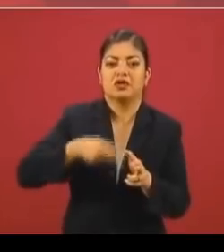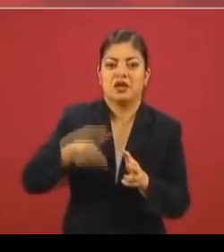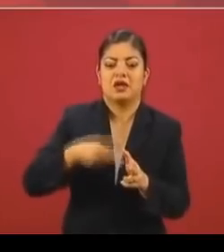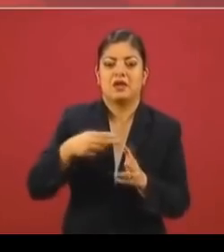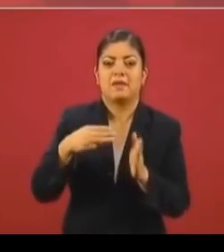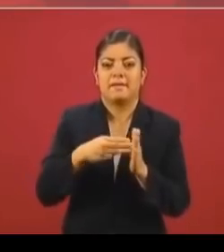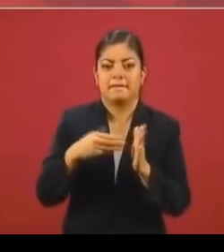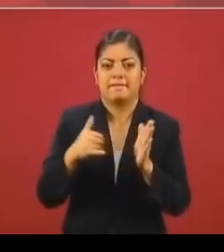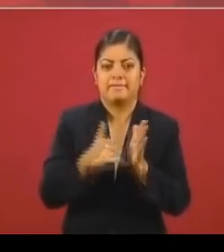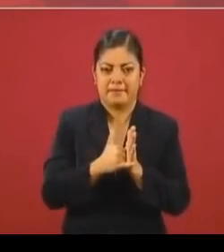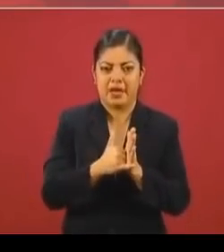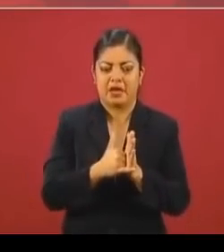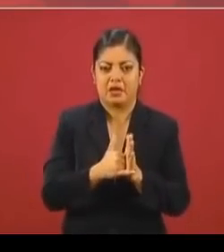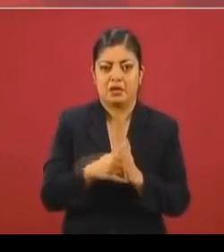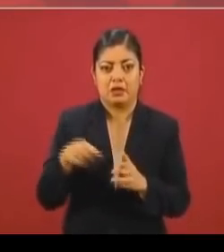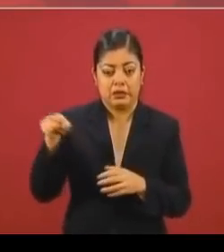y son empresas